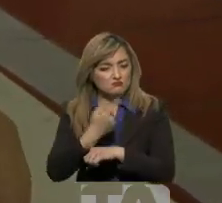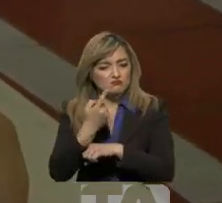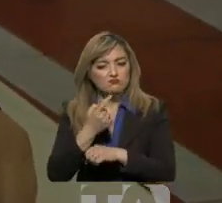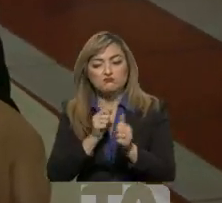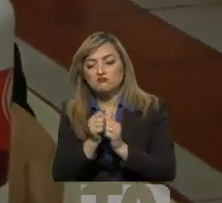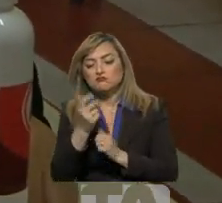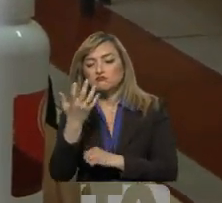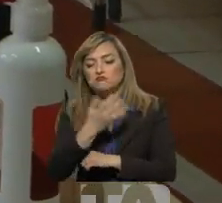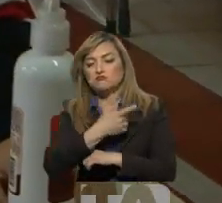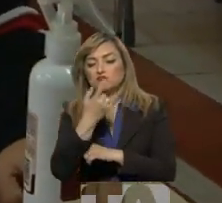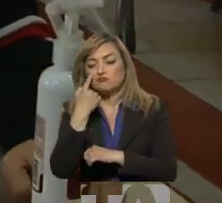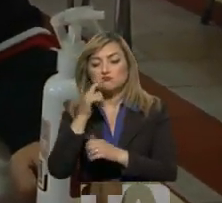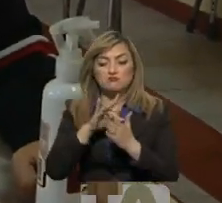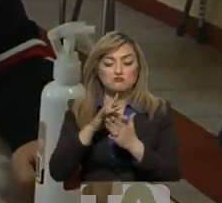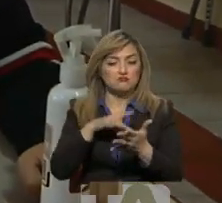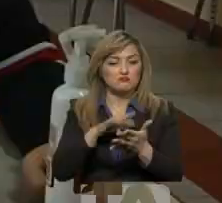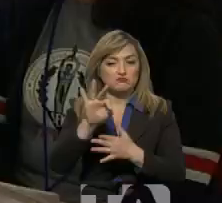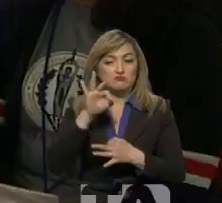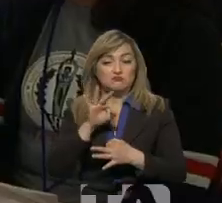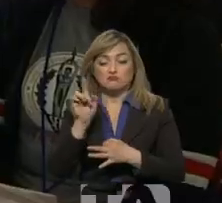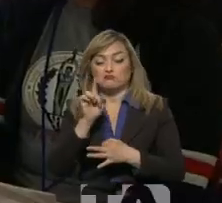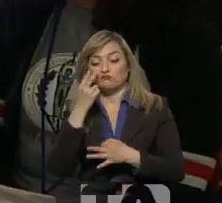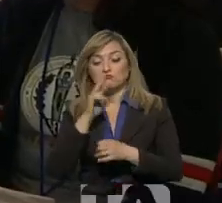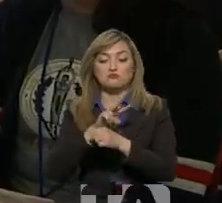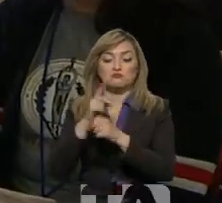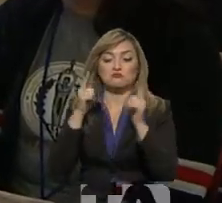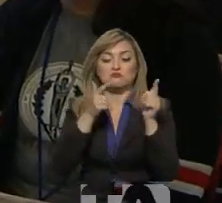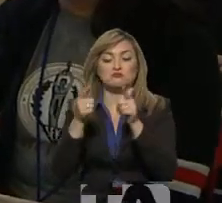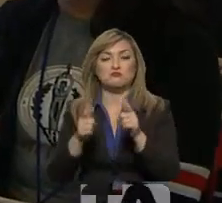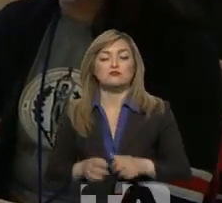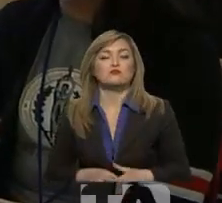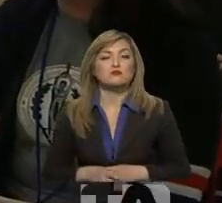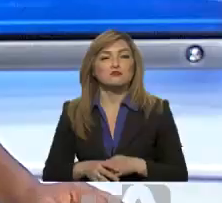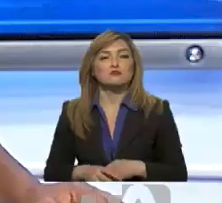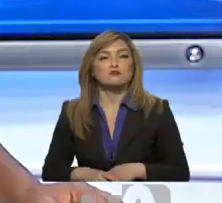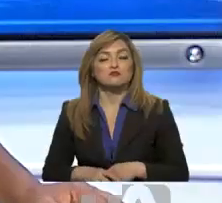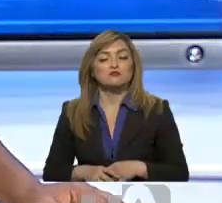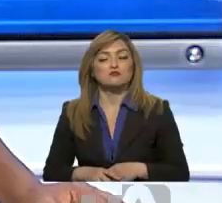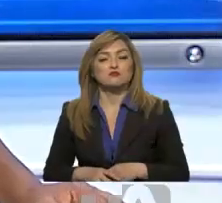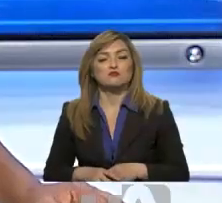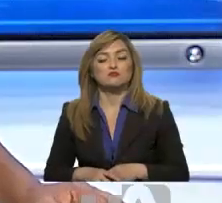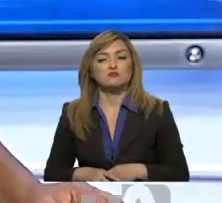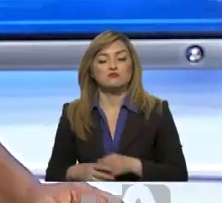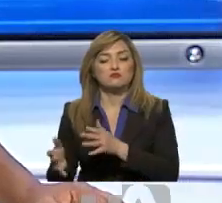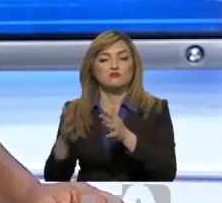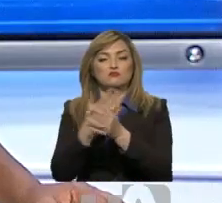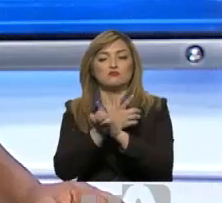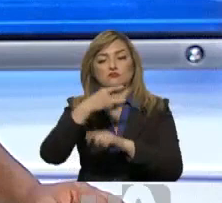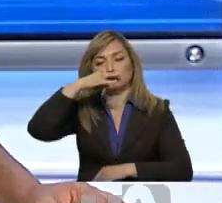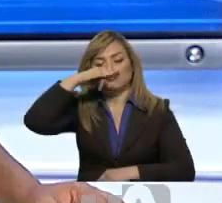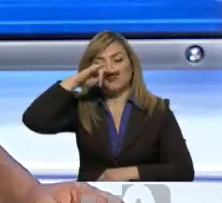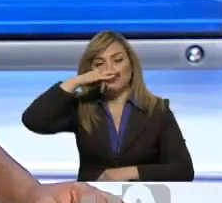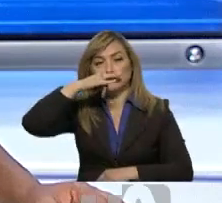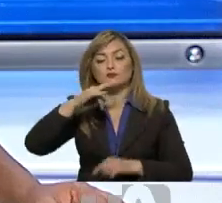no exista ningún riesgo para los estudiantes. En Quito, Stephanie Paz, 24 horas. Liberen a los niños es